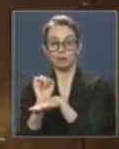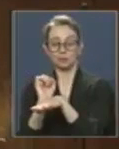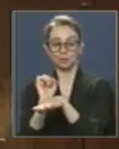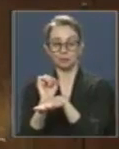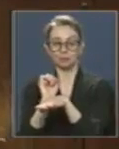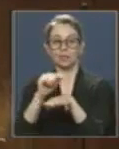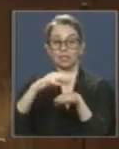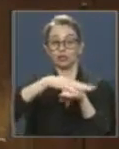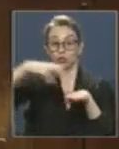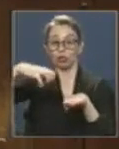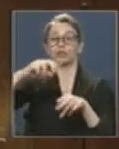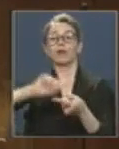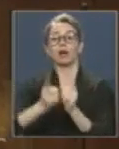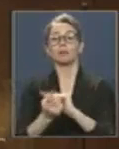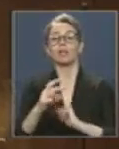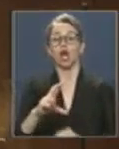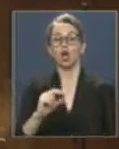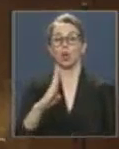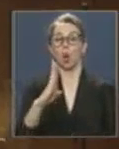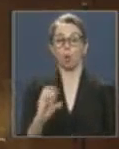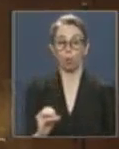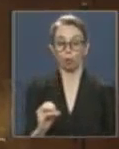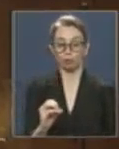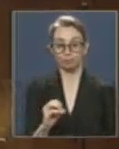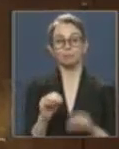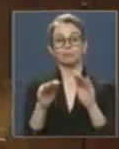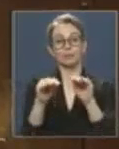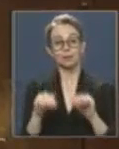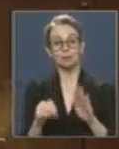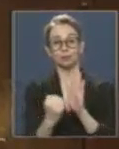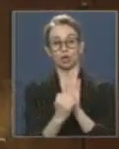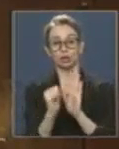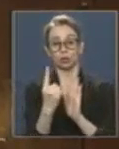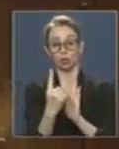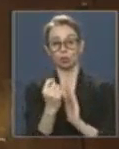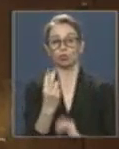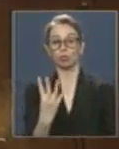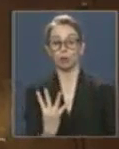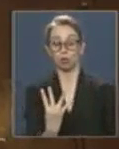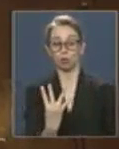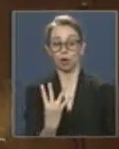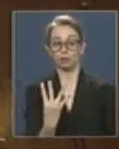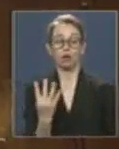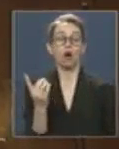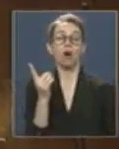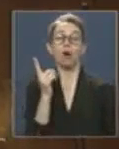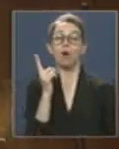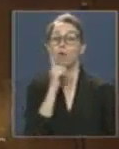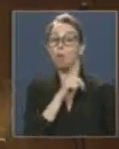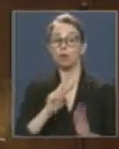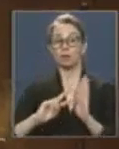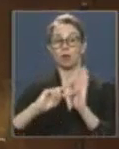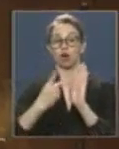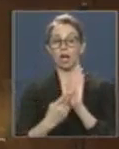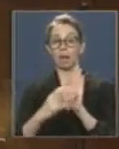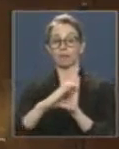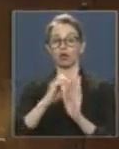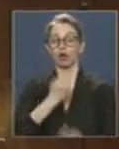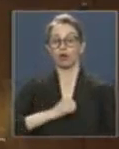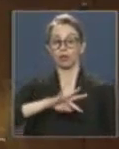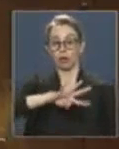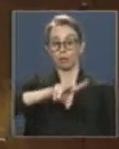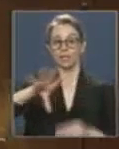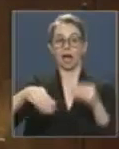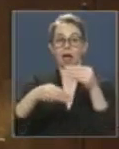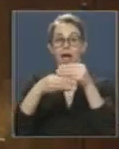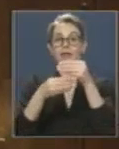motorizados. Por su parte, en el mismo artículo 1, el numeral 4, la última de las modificaciones al Código Penal incorpora